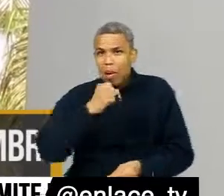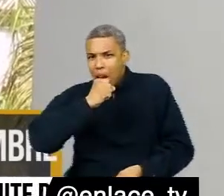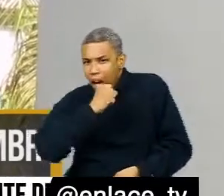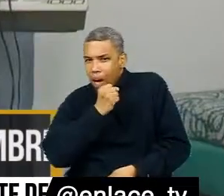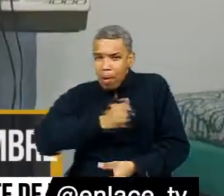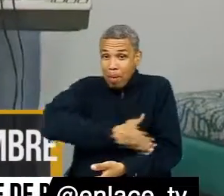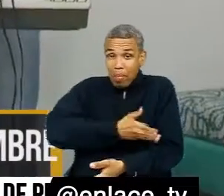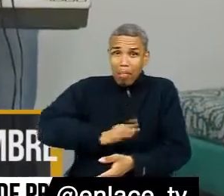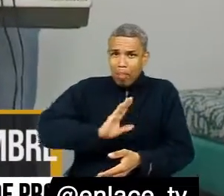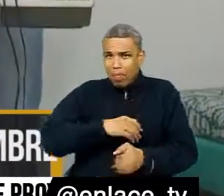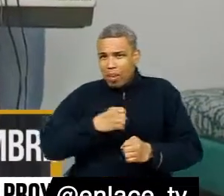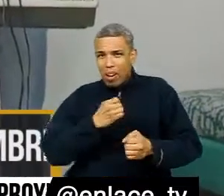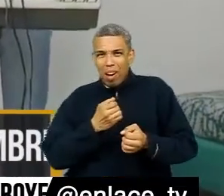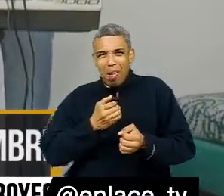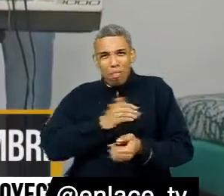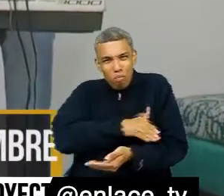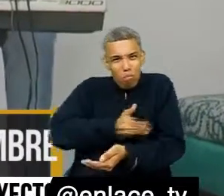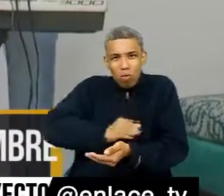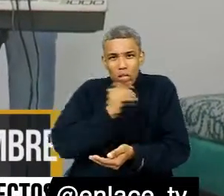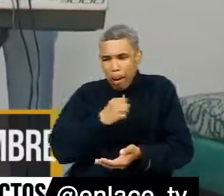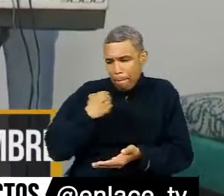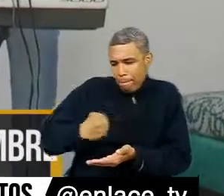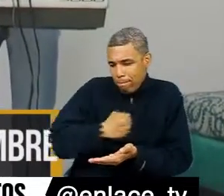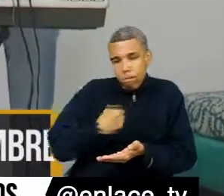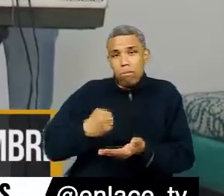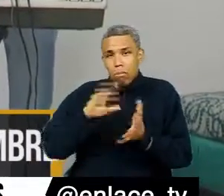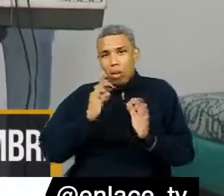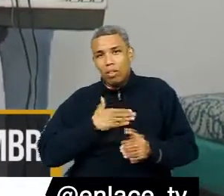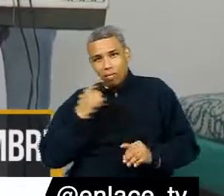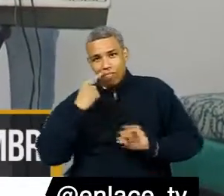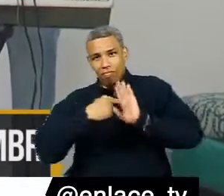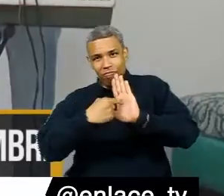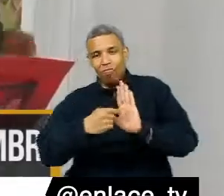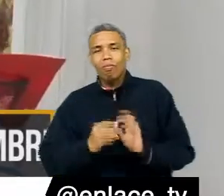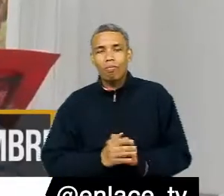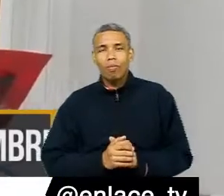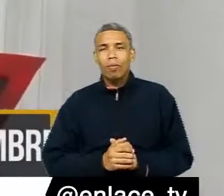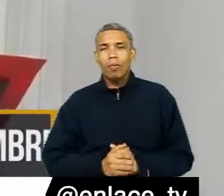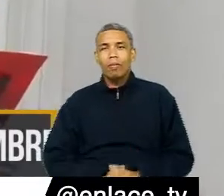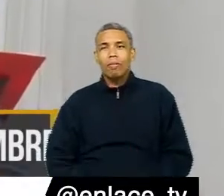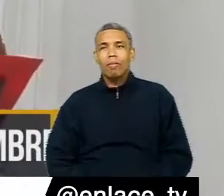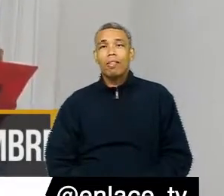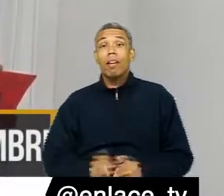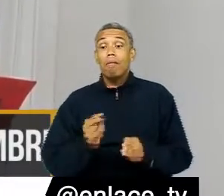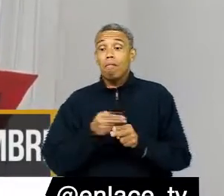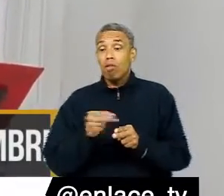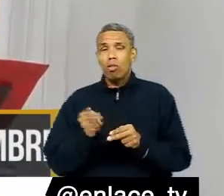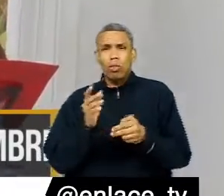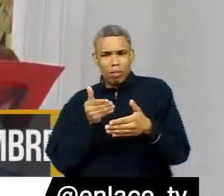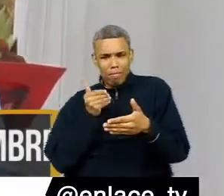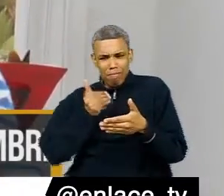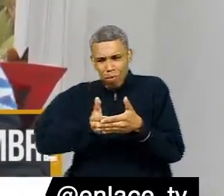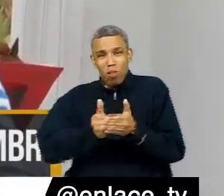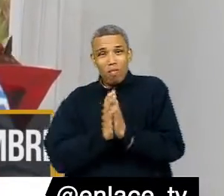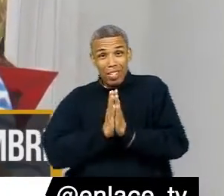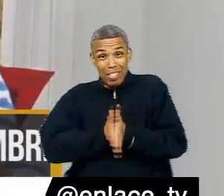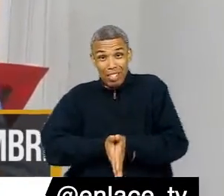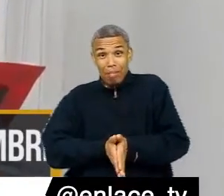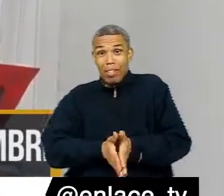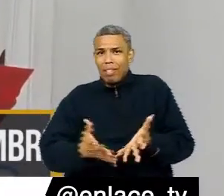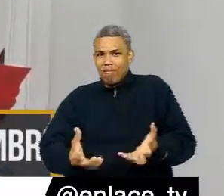la orquesta Jamblo continúa dando de qué hablar, y en esta oportunidad no es para menos. Se acerca el fin de año donde esperan sacar a flote su